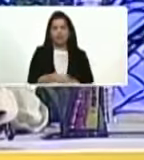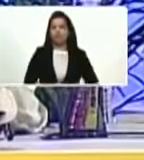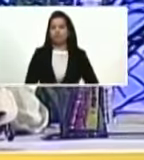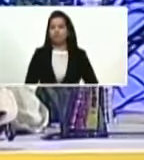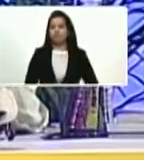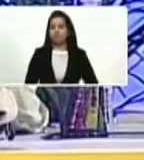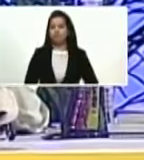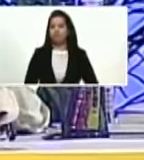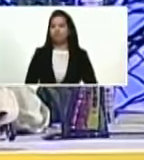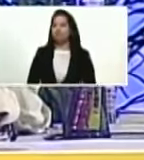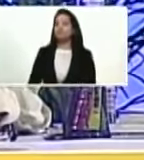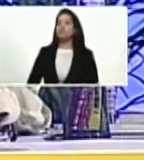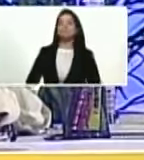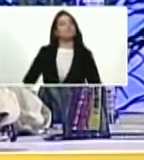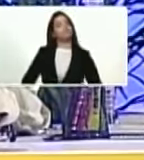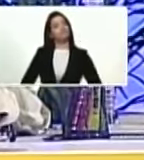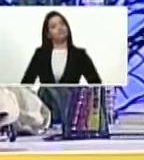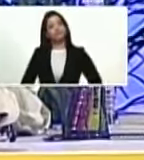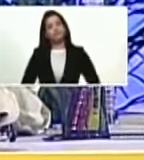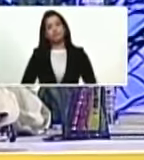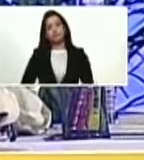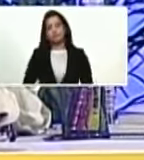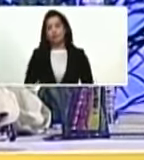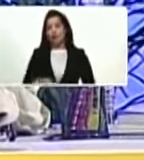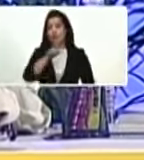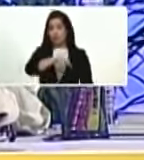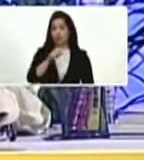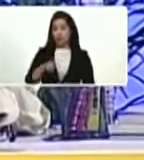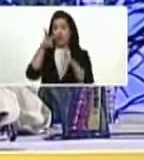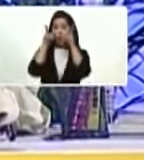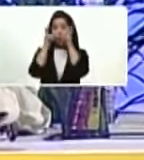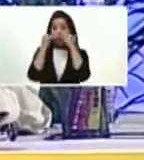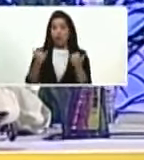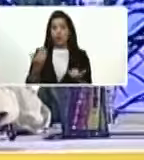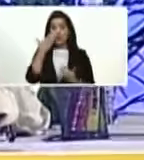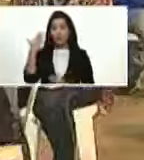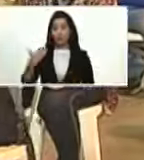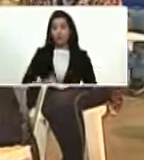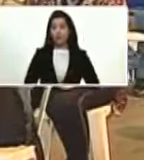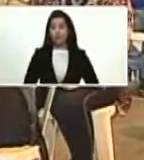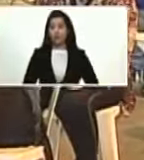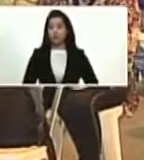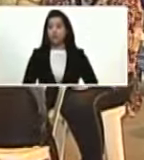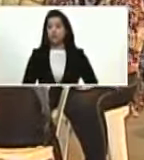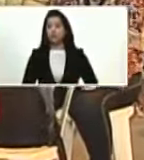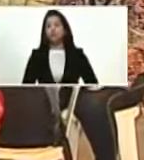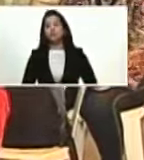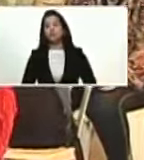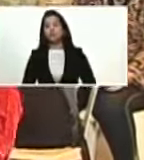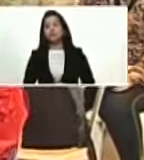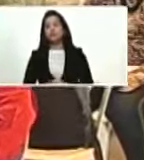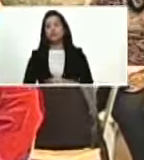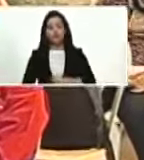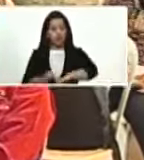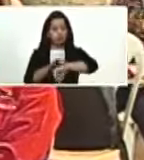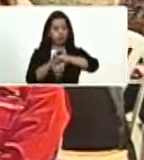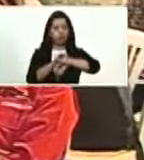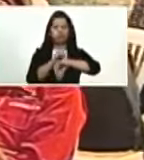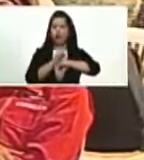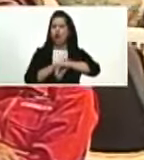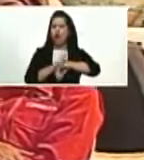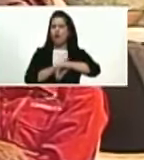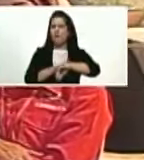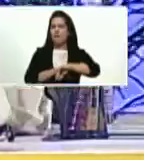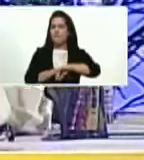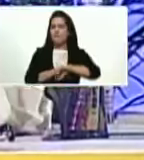Correcto. Ahora, para quienes nos escuchan y nos ven, son las